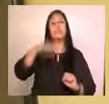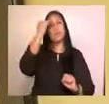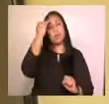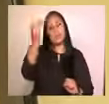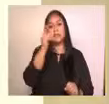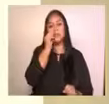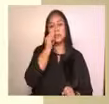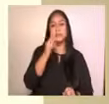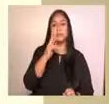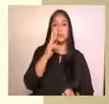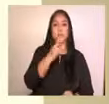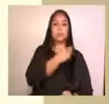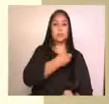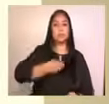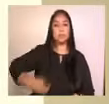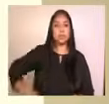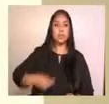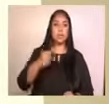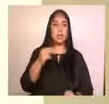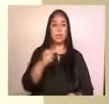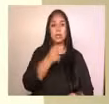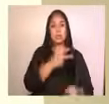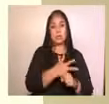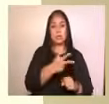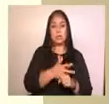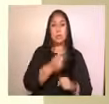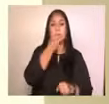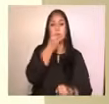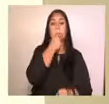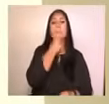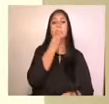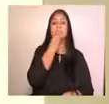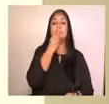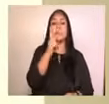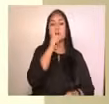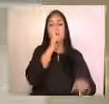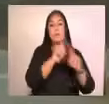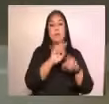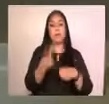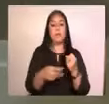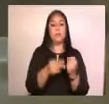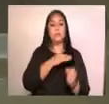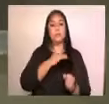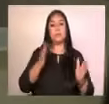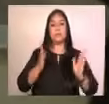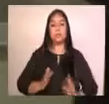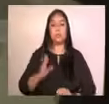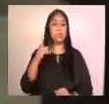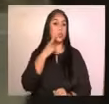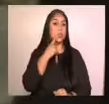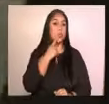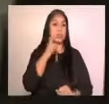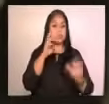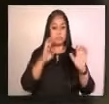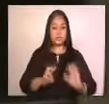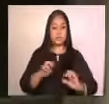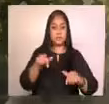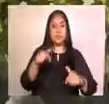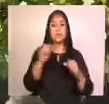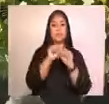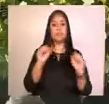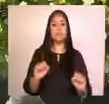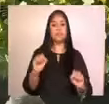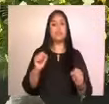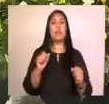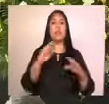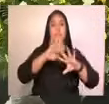presidente de la República, Bernardo Arévalo, a los viceministros, autoridades y personal del sistema penitenciario,